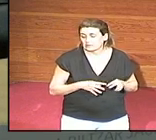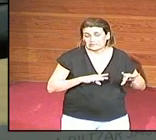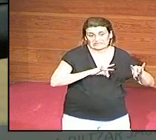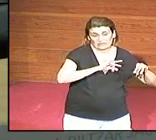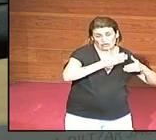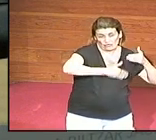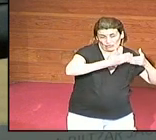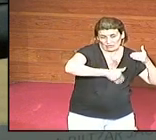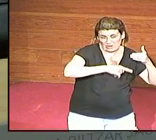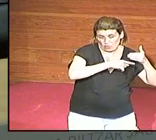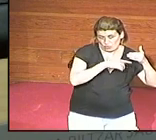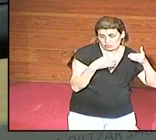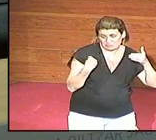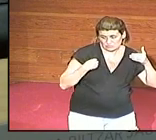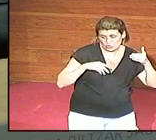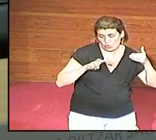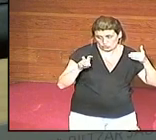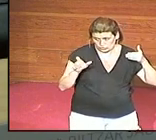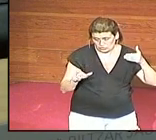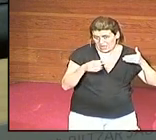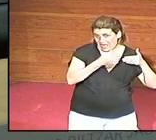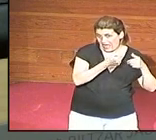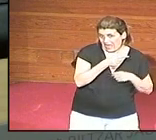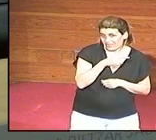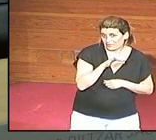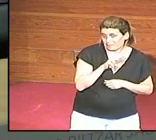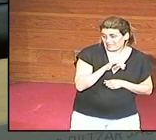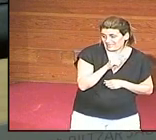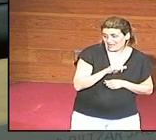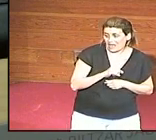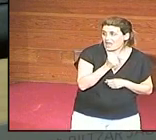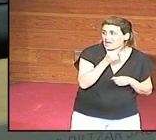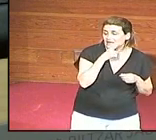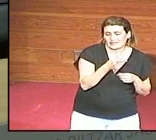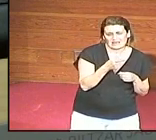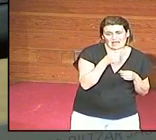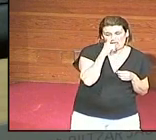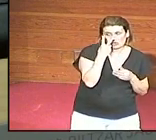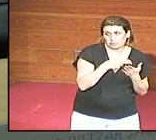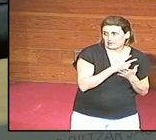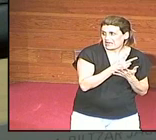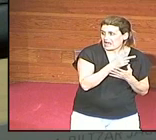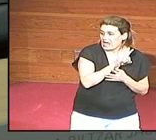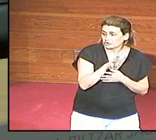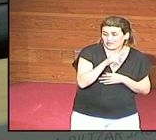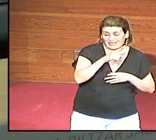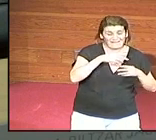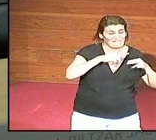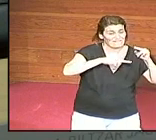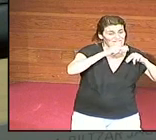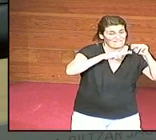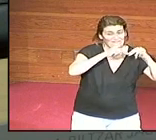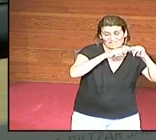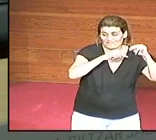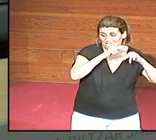Avdiivka es terreno de combate desde 2014 y tiene la fábrica de coque